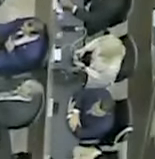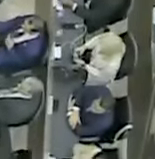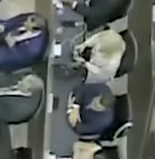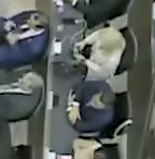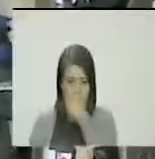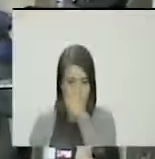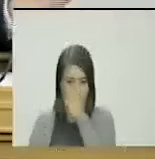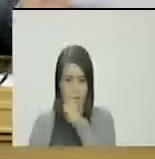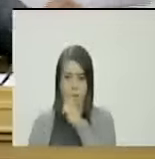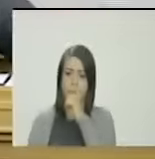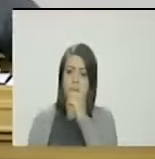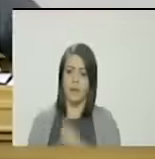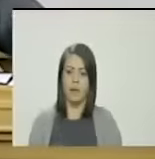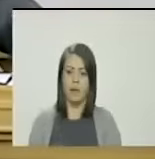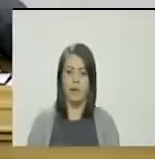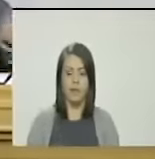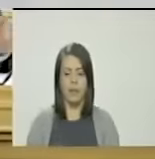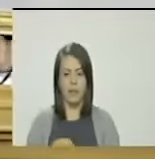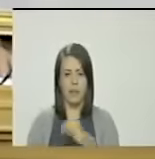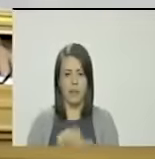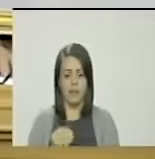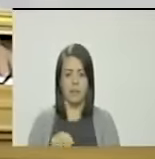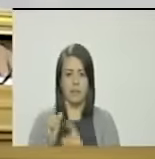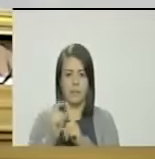Voy a dejar en el derecho de palabra para una propuesta